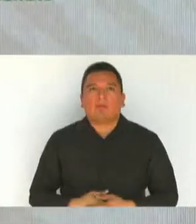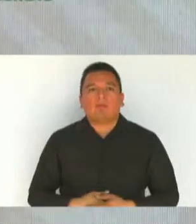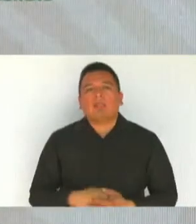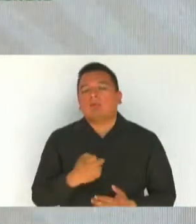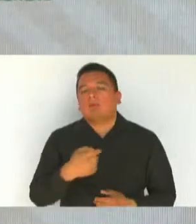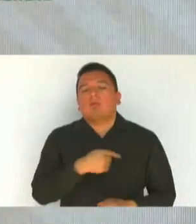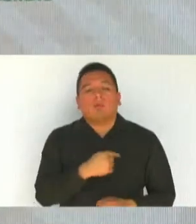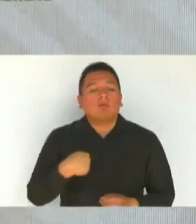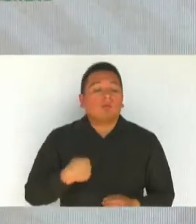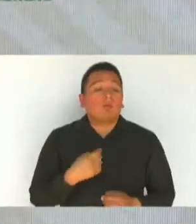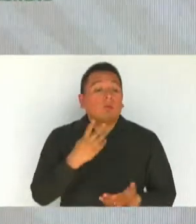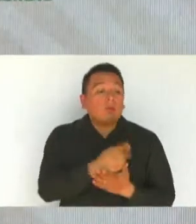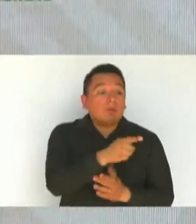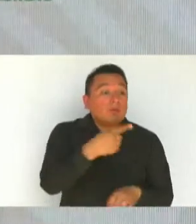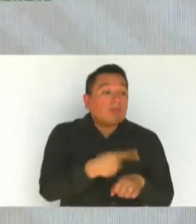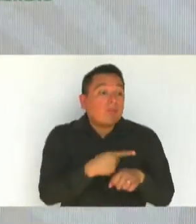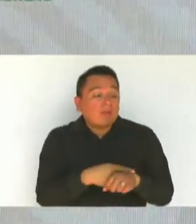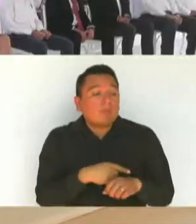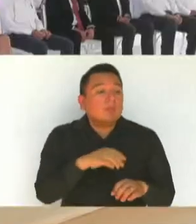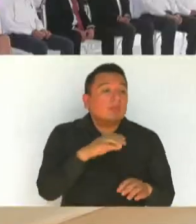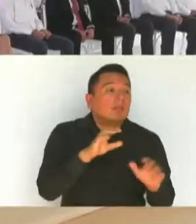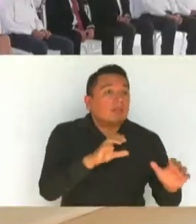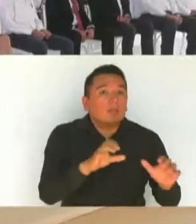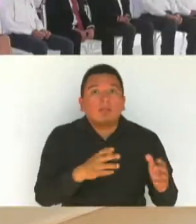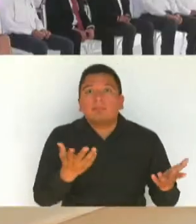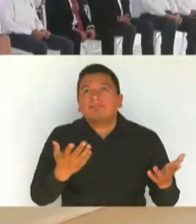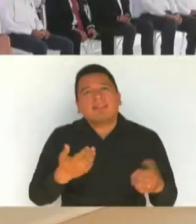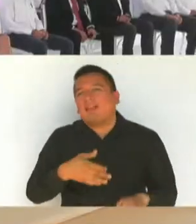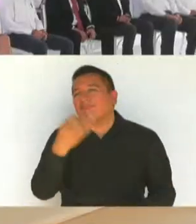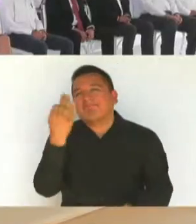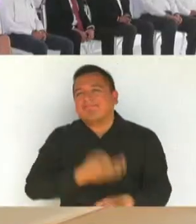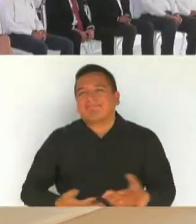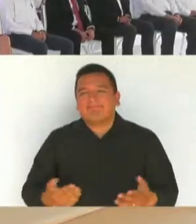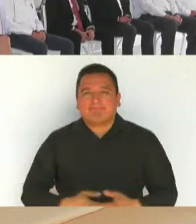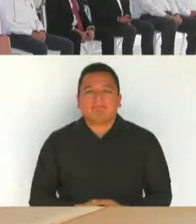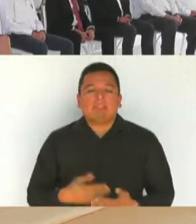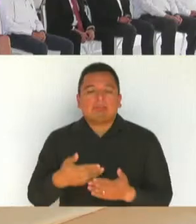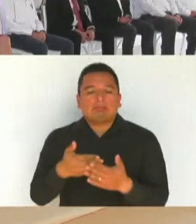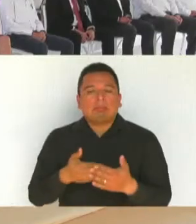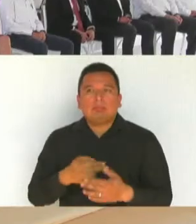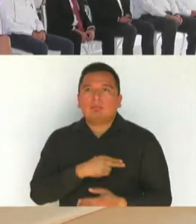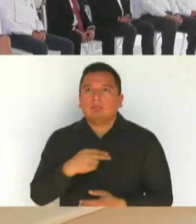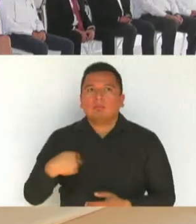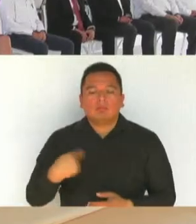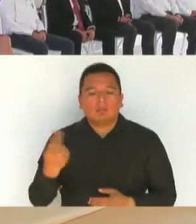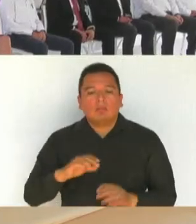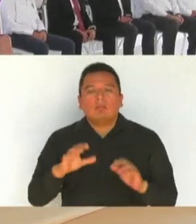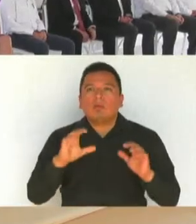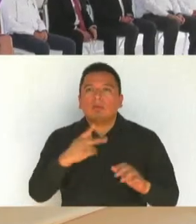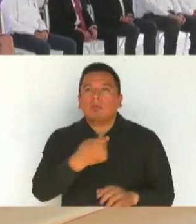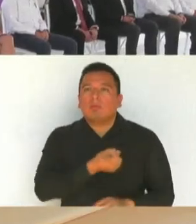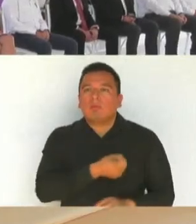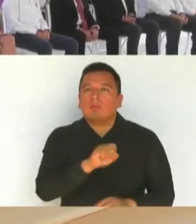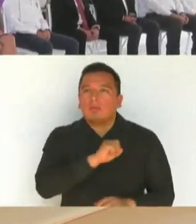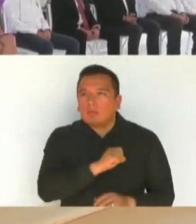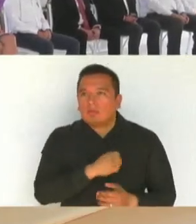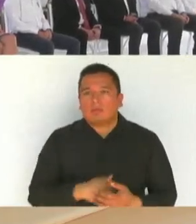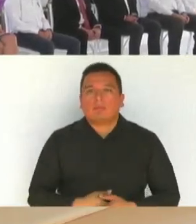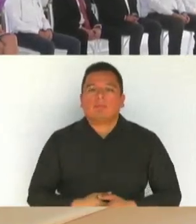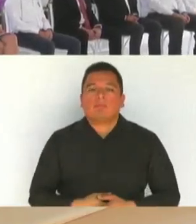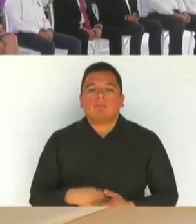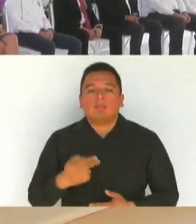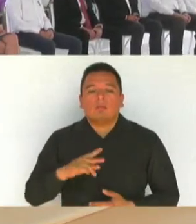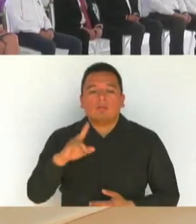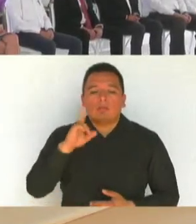tardío o rezagado por definición. El objetivo de ELSA es atender la salud de las personas considerando